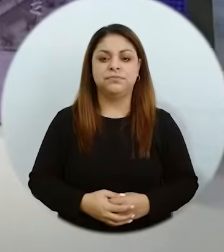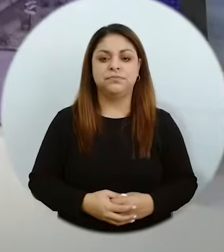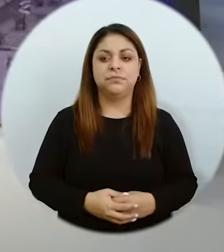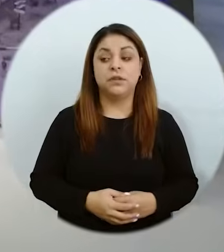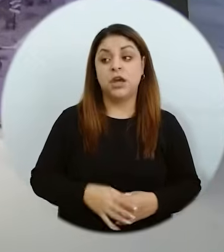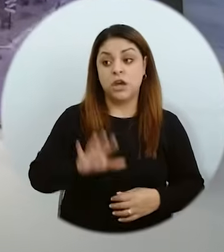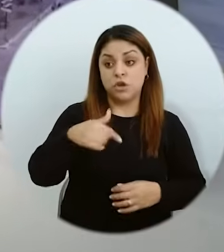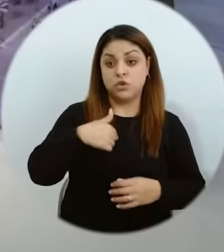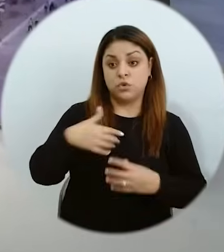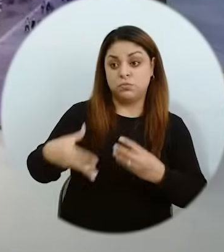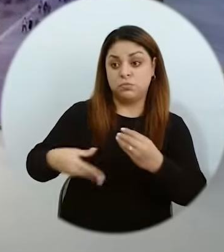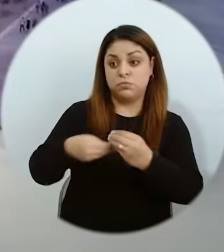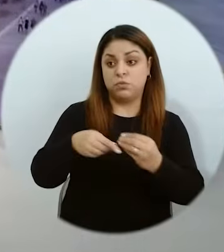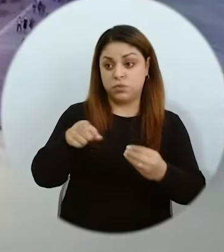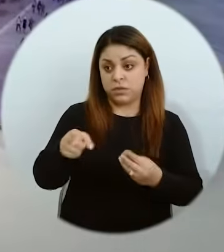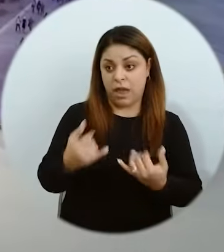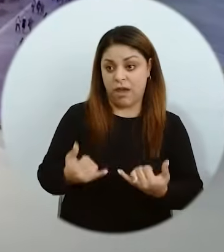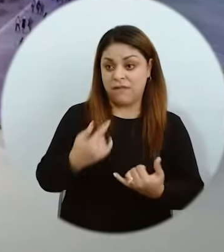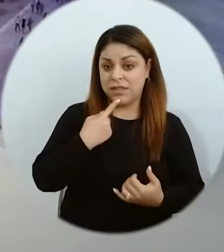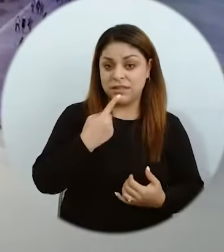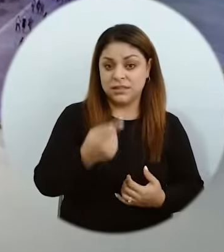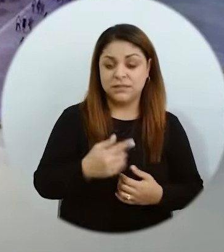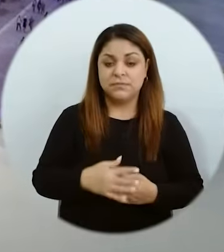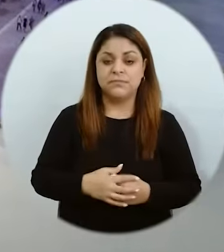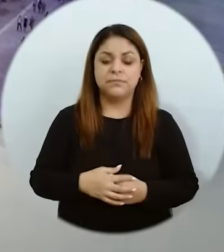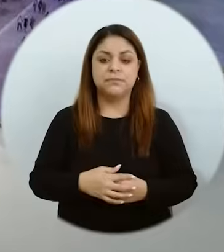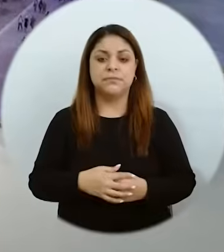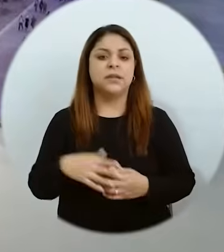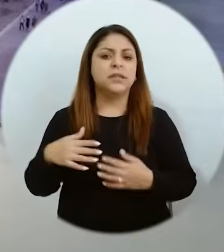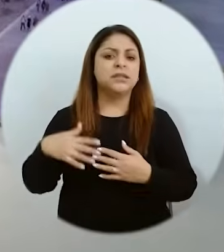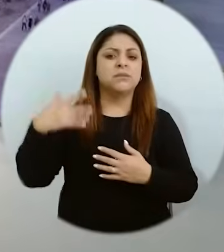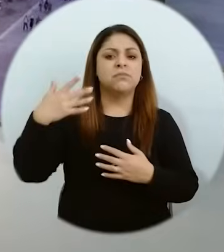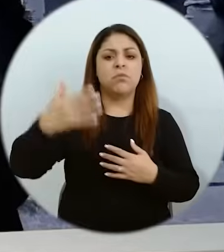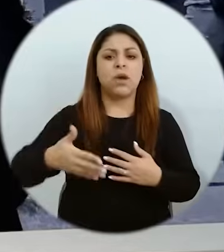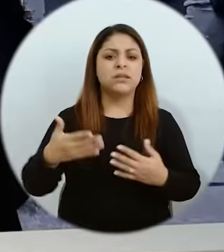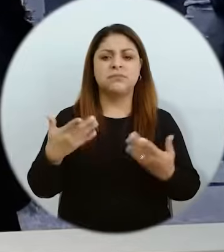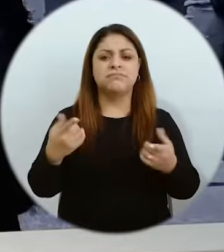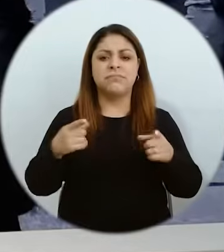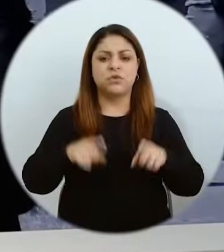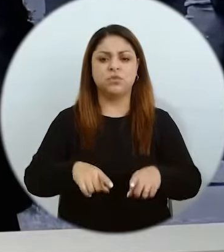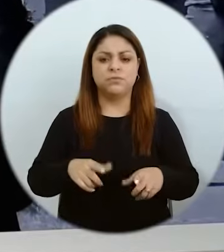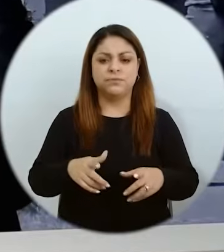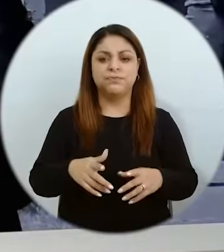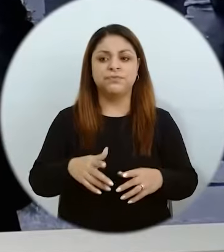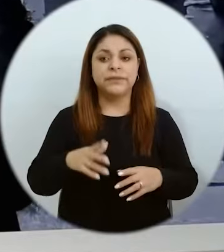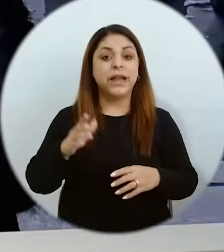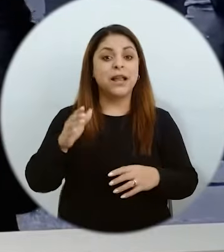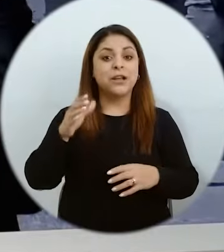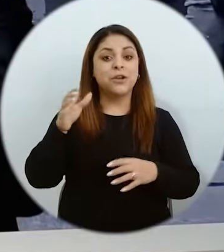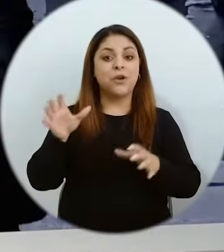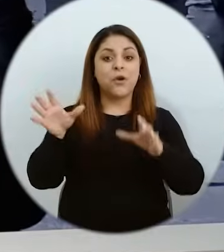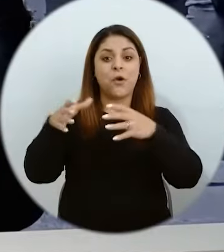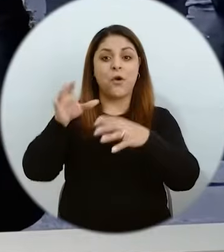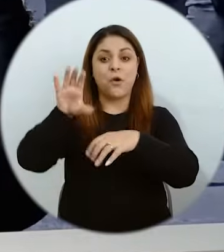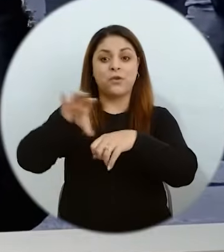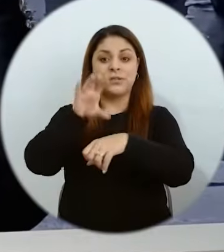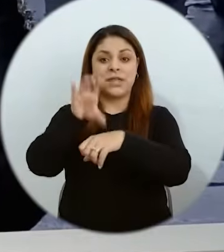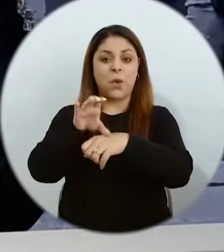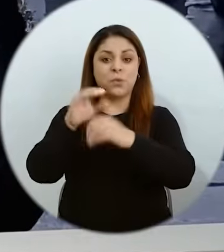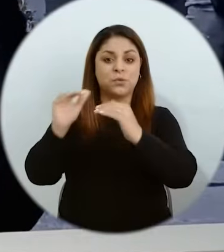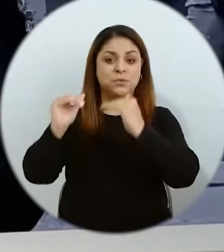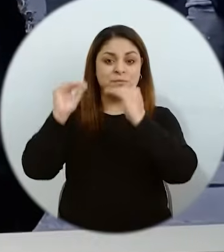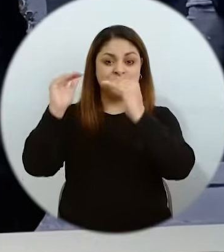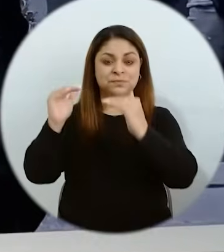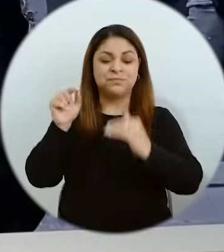a Carlos de lo que acaba de decir. Se llevó después a cabo el tema, se introdujo el